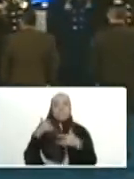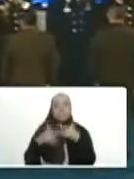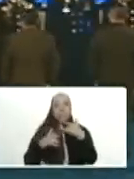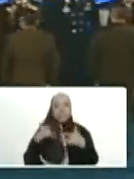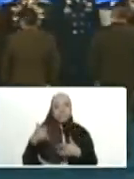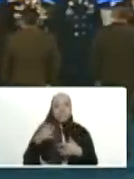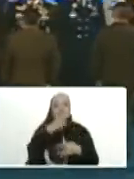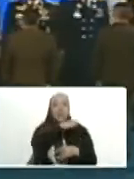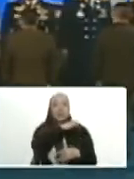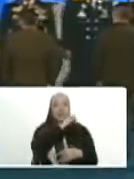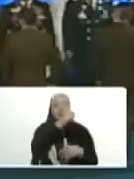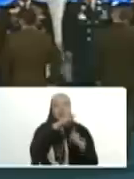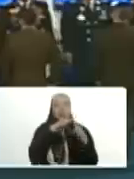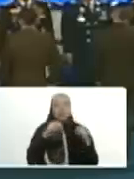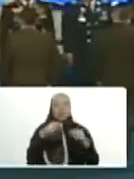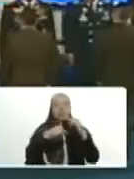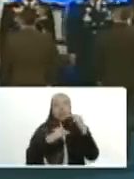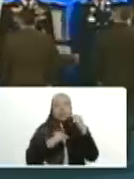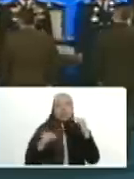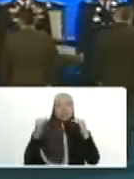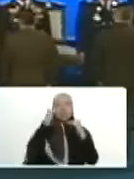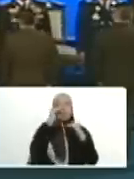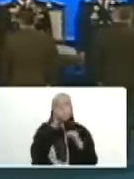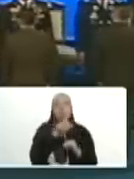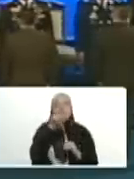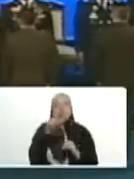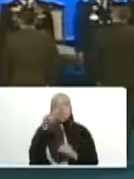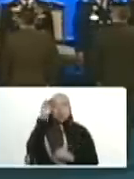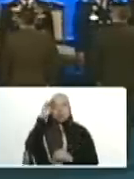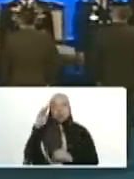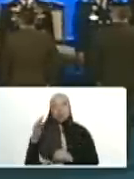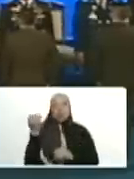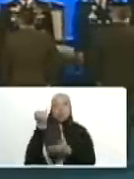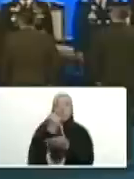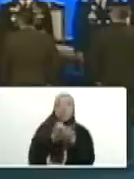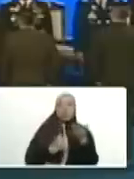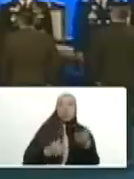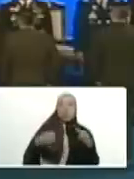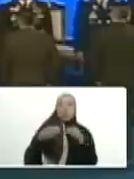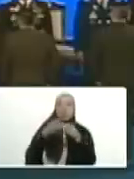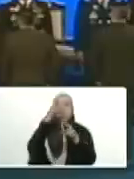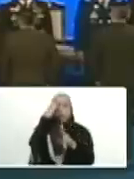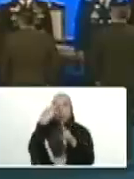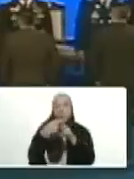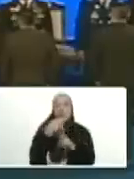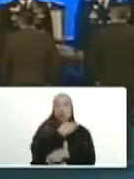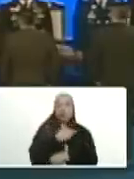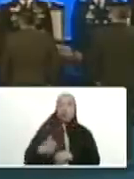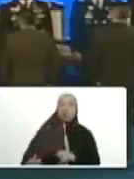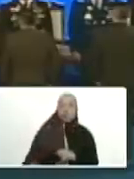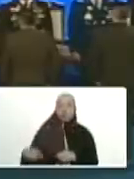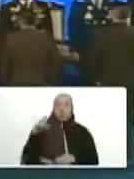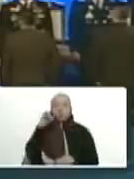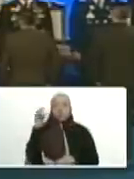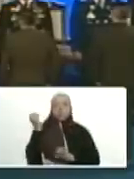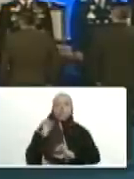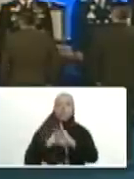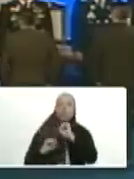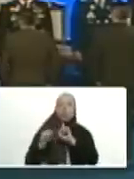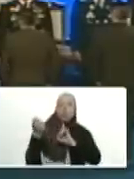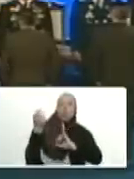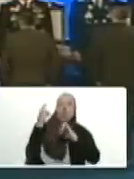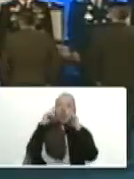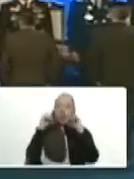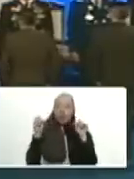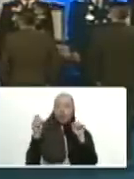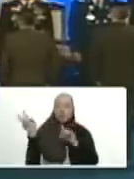a la jerarquía y grado inmediato superior del personal militar adscrito a la Guardia de Honor Presidencial y de la Dirección General de Contrainteligencia